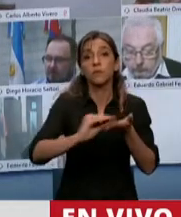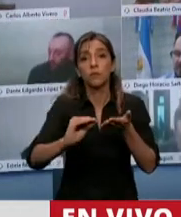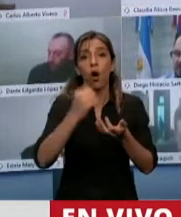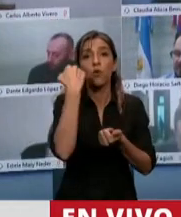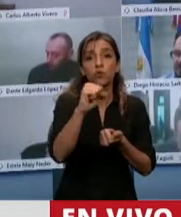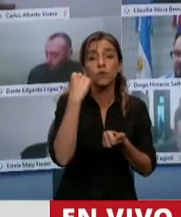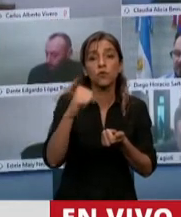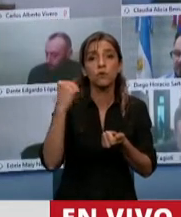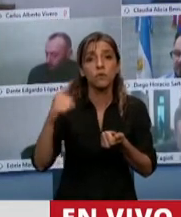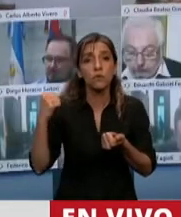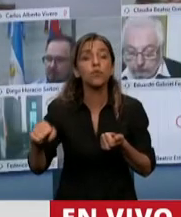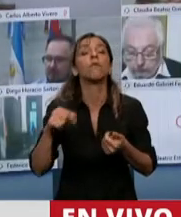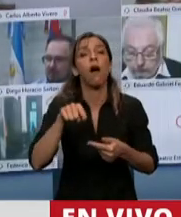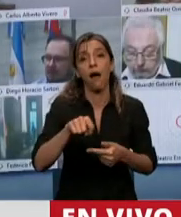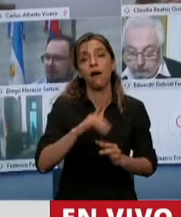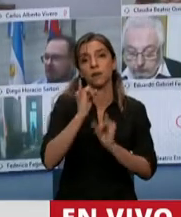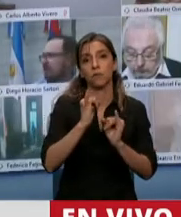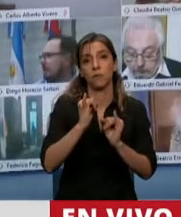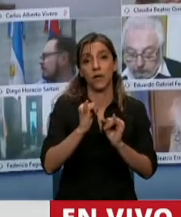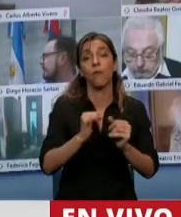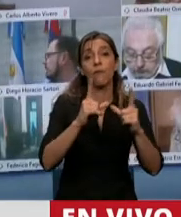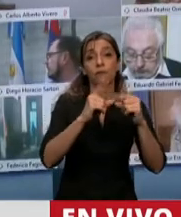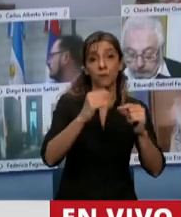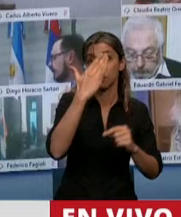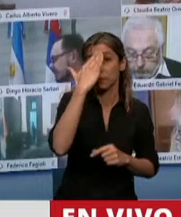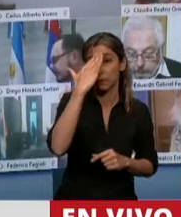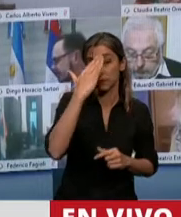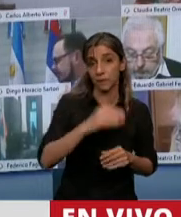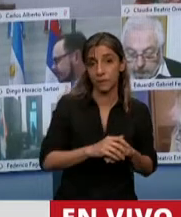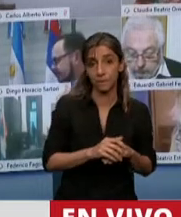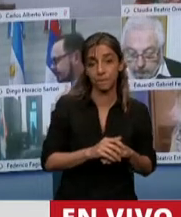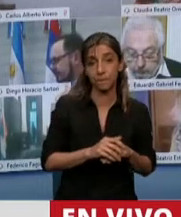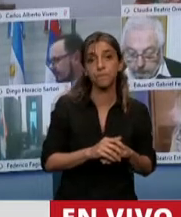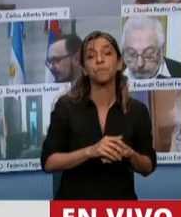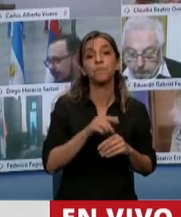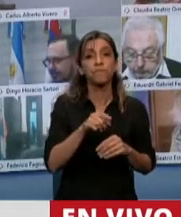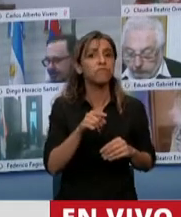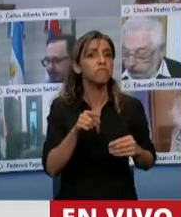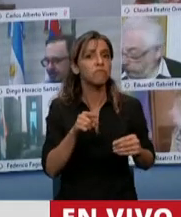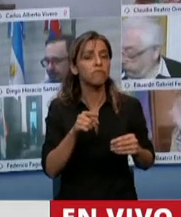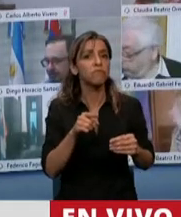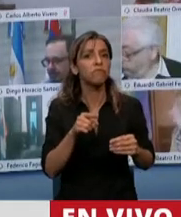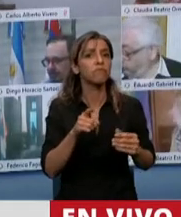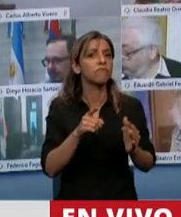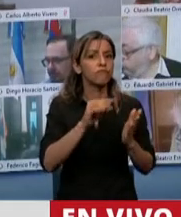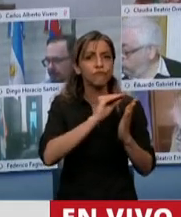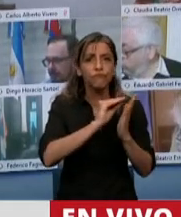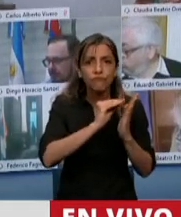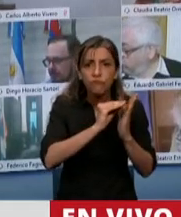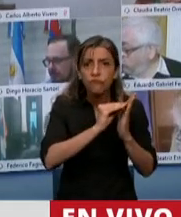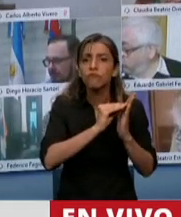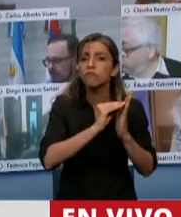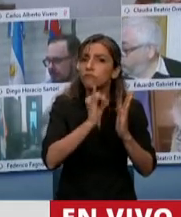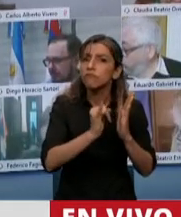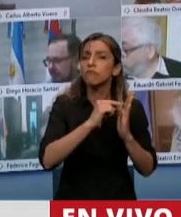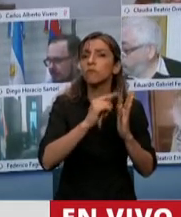Nuestro reglamento, después de que en el artículo 15 expresa claramente en qué condiciones se dan y se realiza el